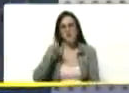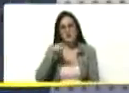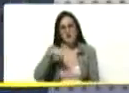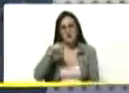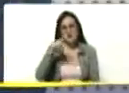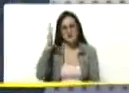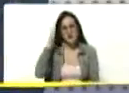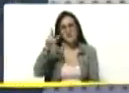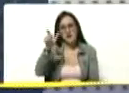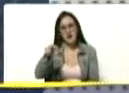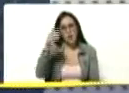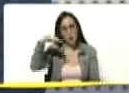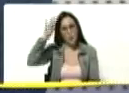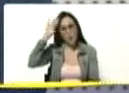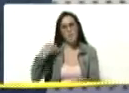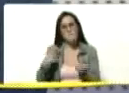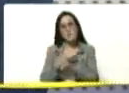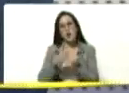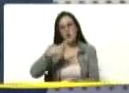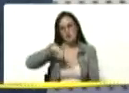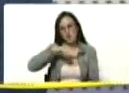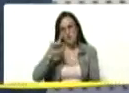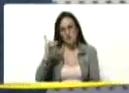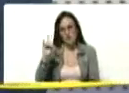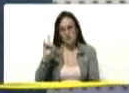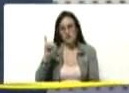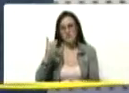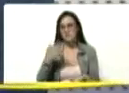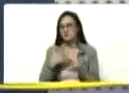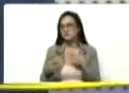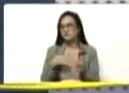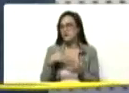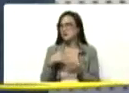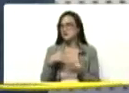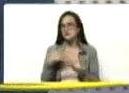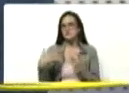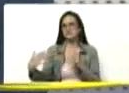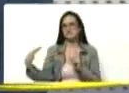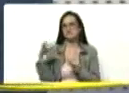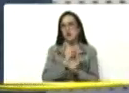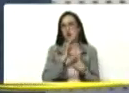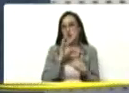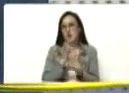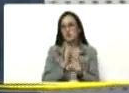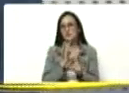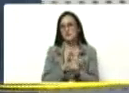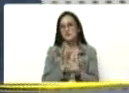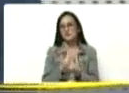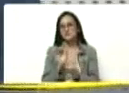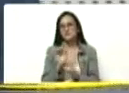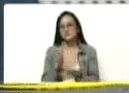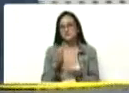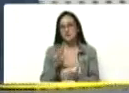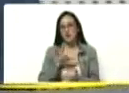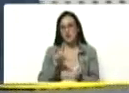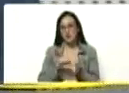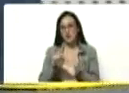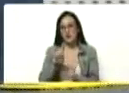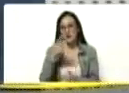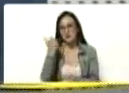Cuba cuenta con nosotros para hacer frente a las múltiples agresiones que contra ella se gestan desde las entrañas